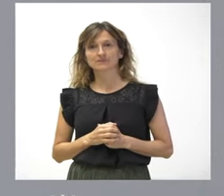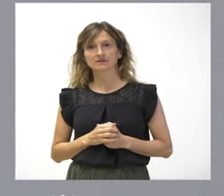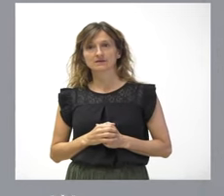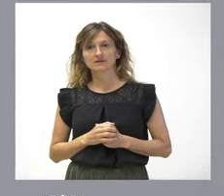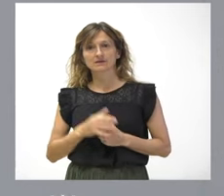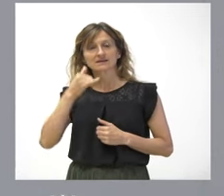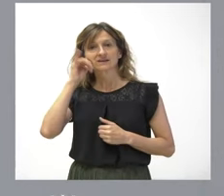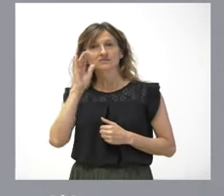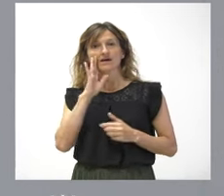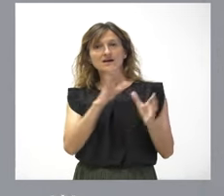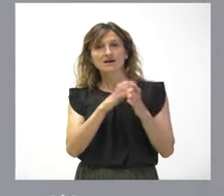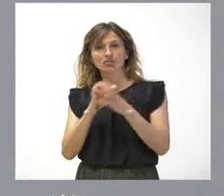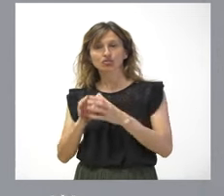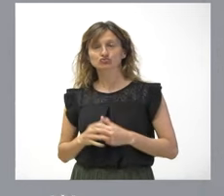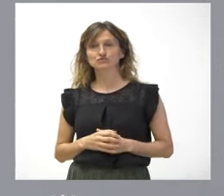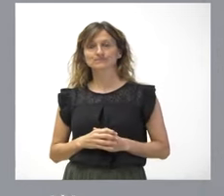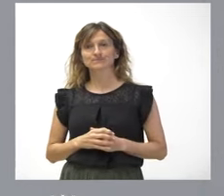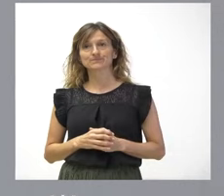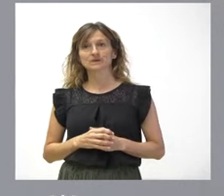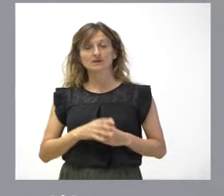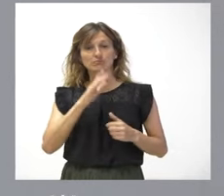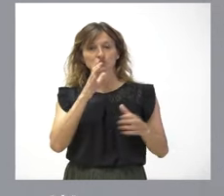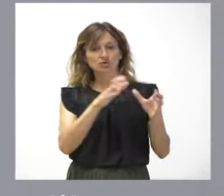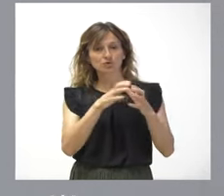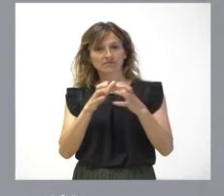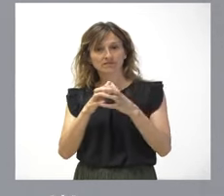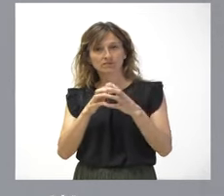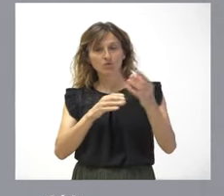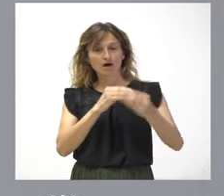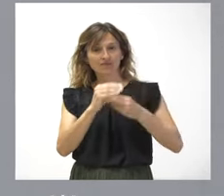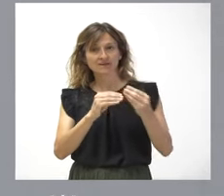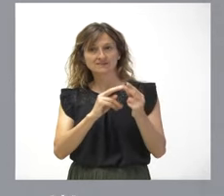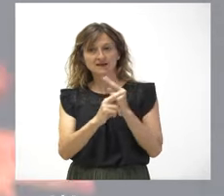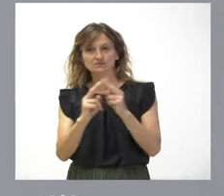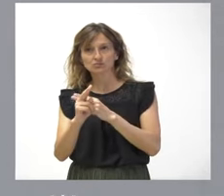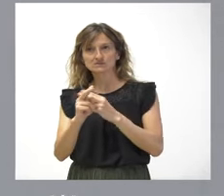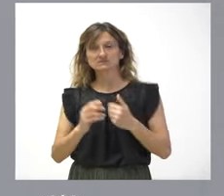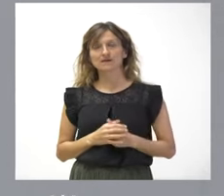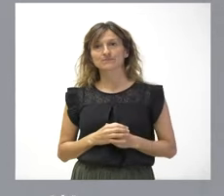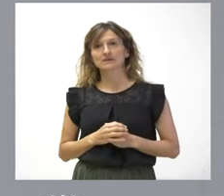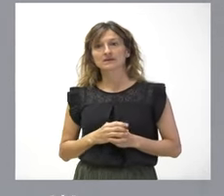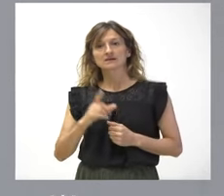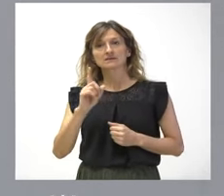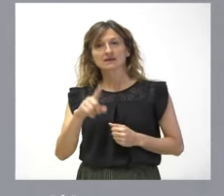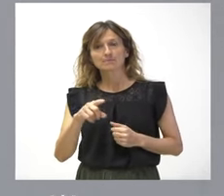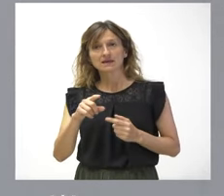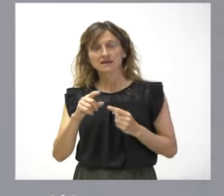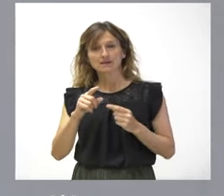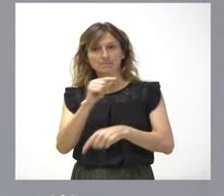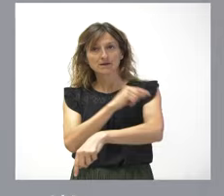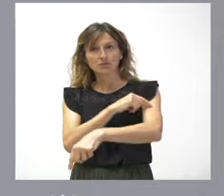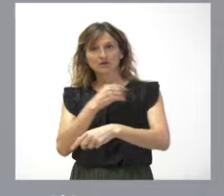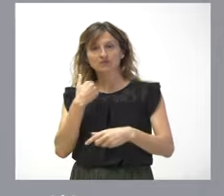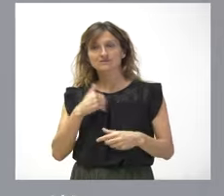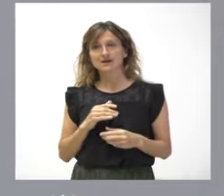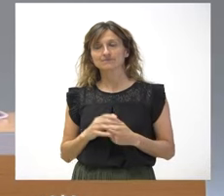son estos colectivos que les he descrito y sobre esos colectivos estamos actuando y el control se está fortaleciendo y también los mecanismos de vacunación